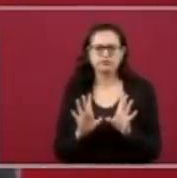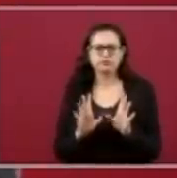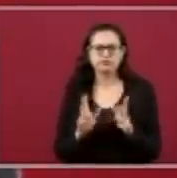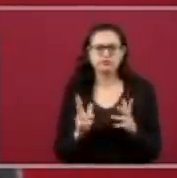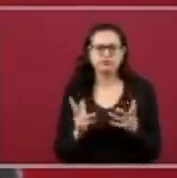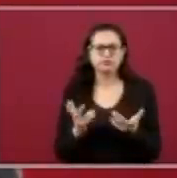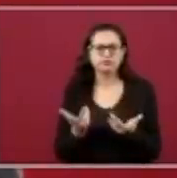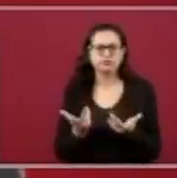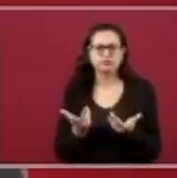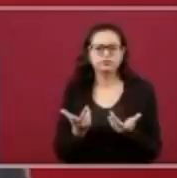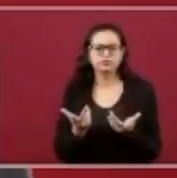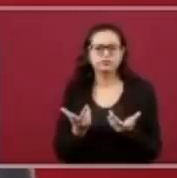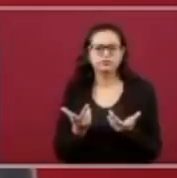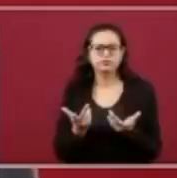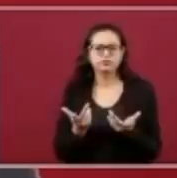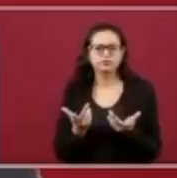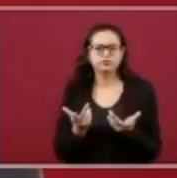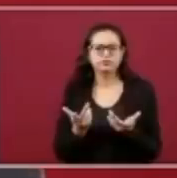muchas